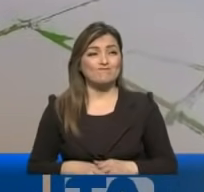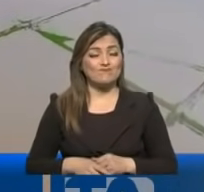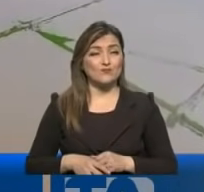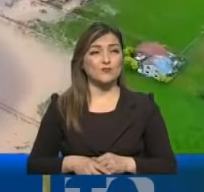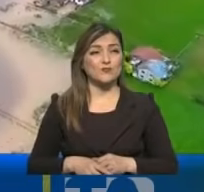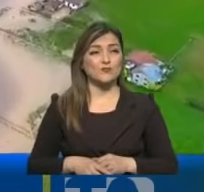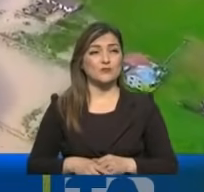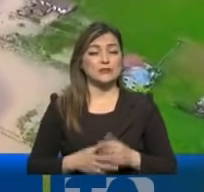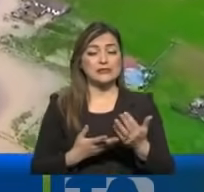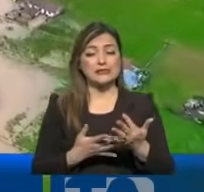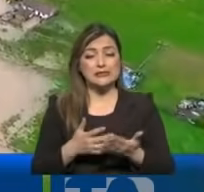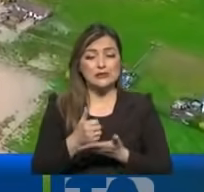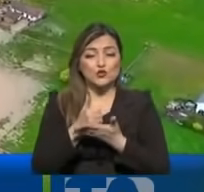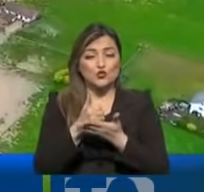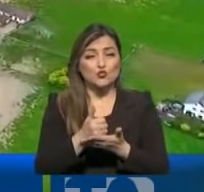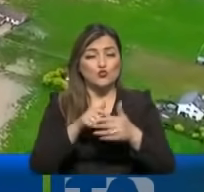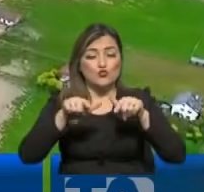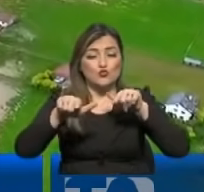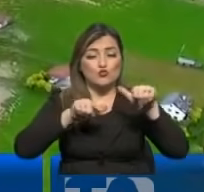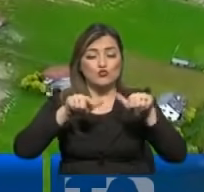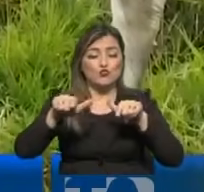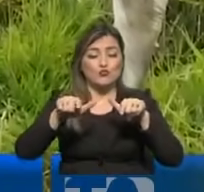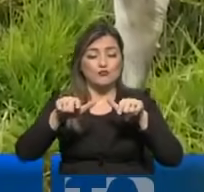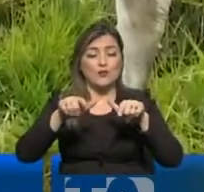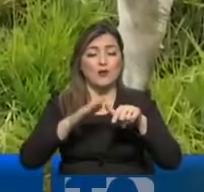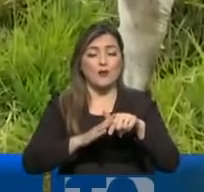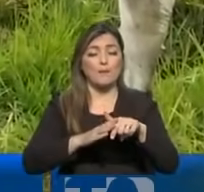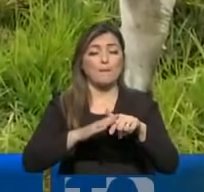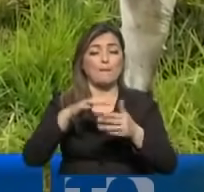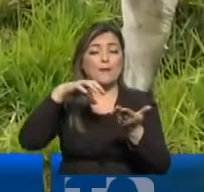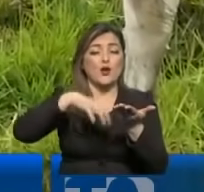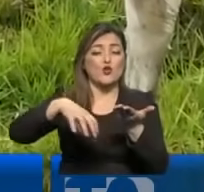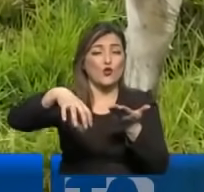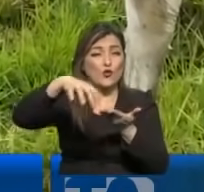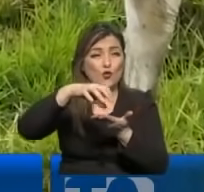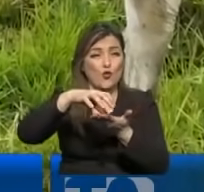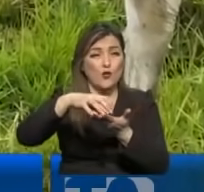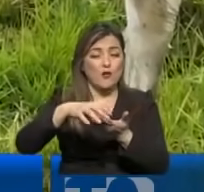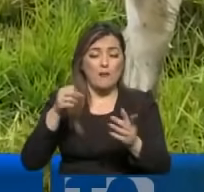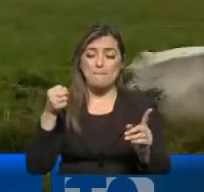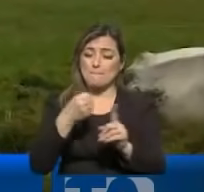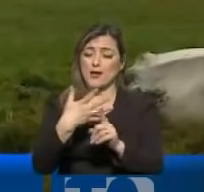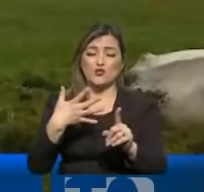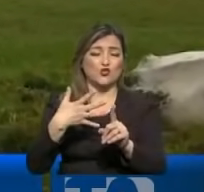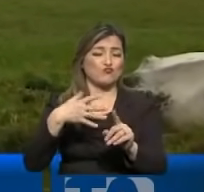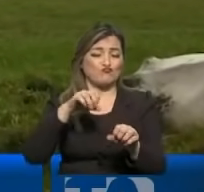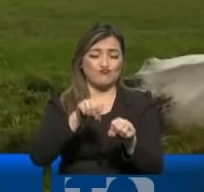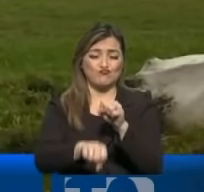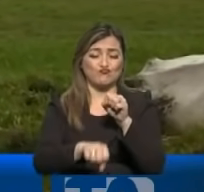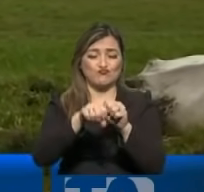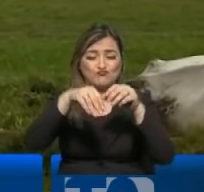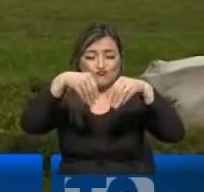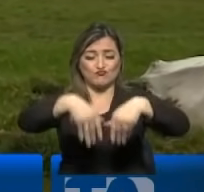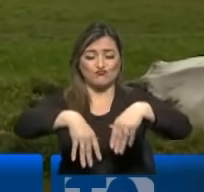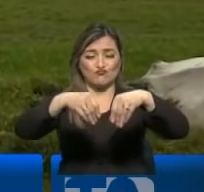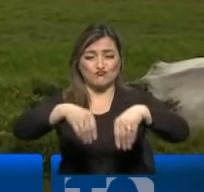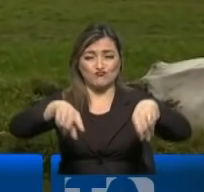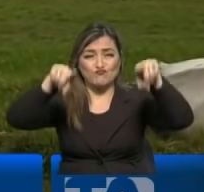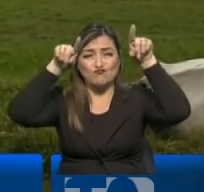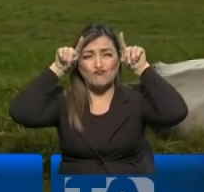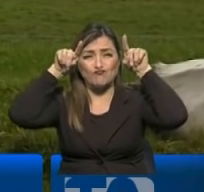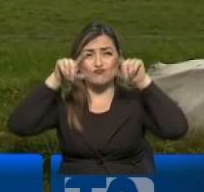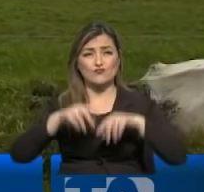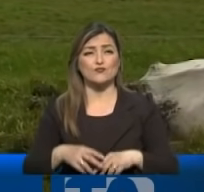con ayuda a las zonas ganaderas de las parroquias Tarqui y Victoria del Portete, seriamente golpeadas por las inundaciones. Ya hemos pedido al resto